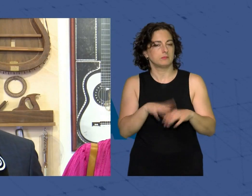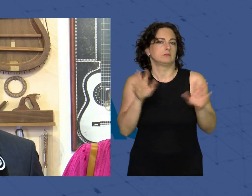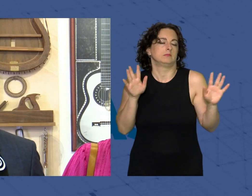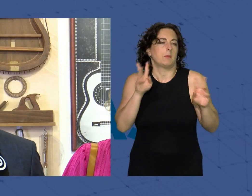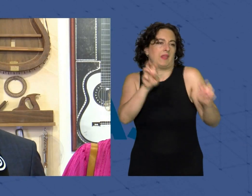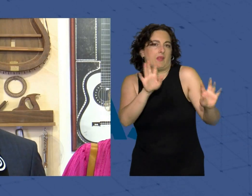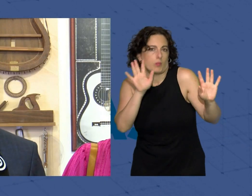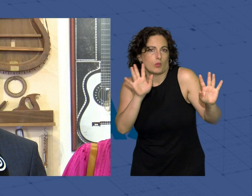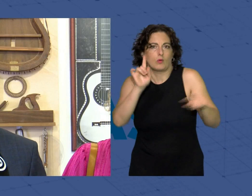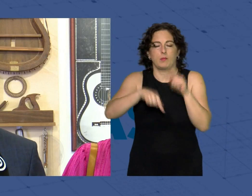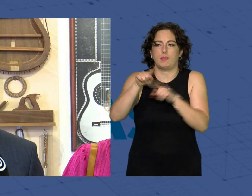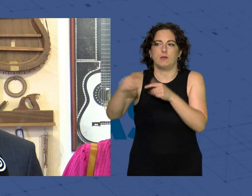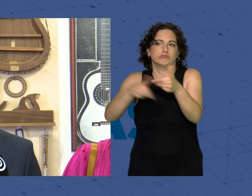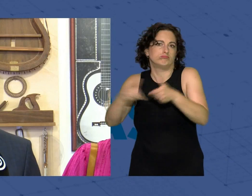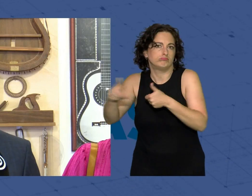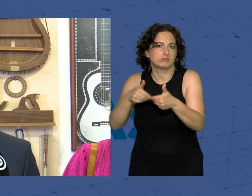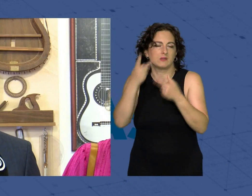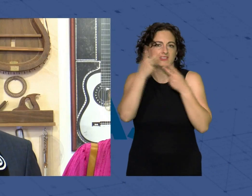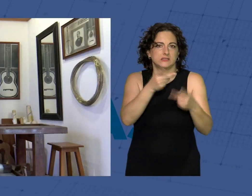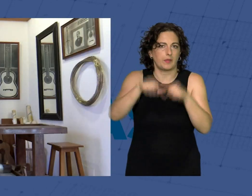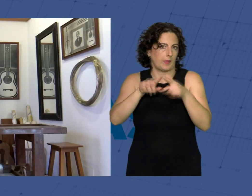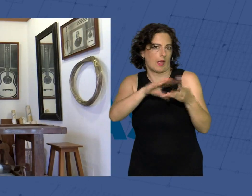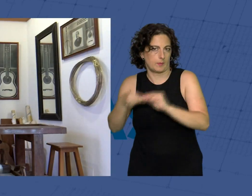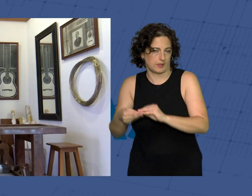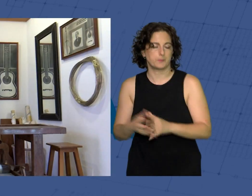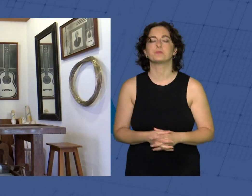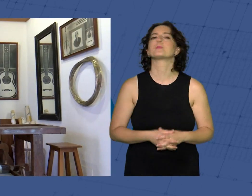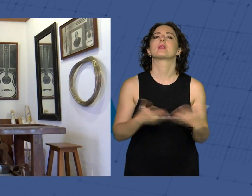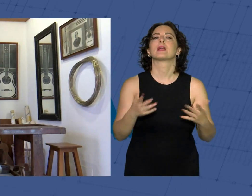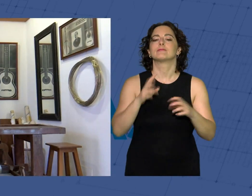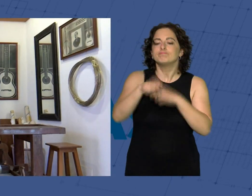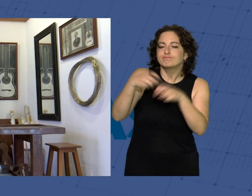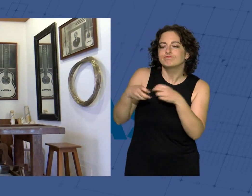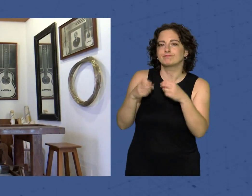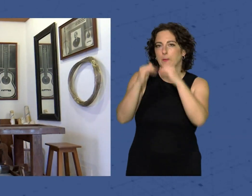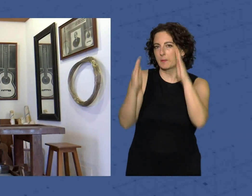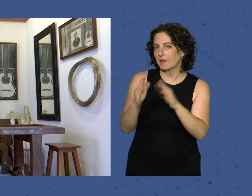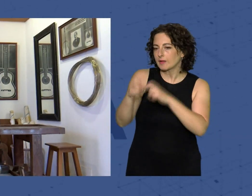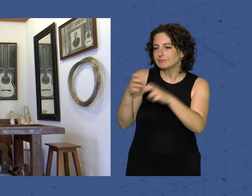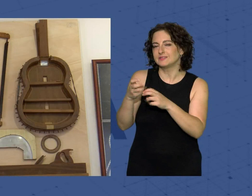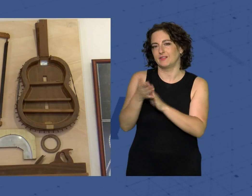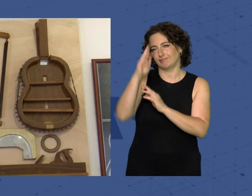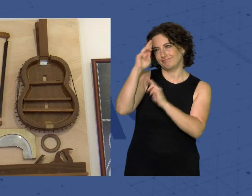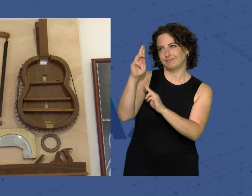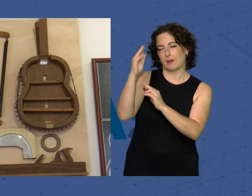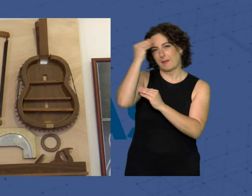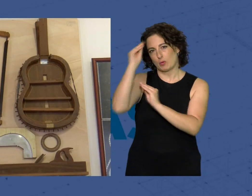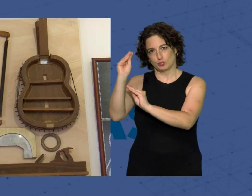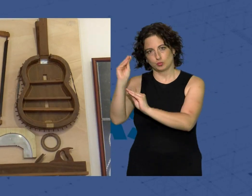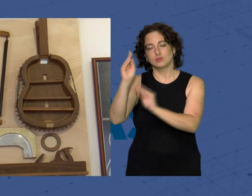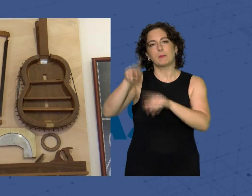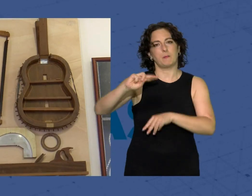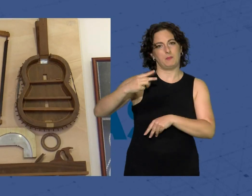iremos a requerimiento, lógicamente, de las visitas que tengamos. Con la rehabilitación de su vivienda se honra su memoria, pero también la de su